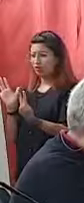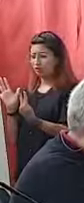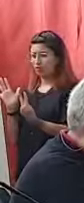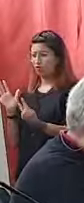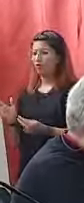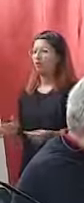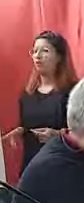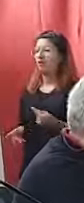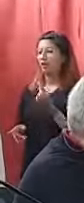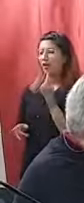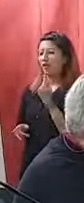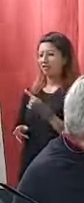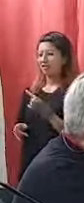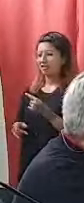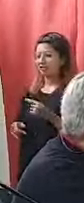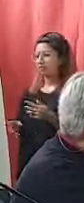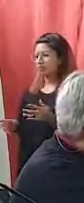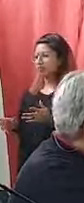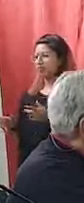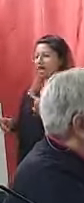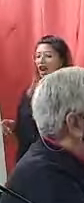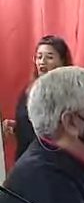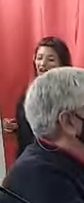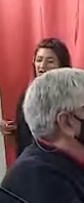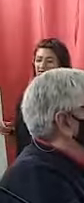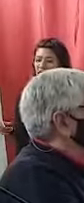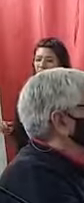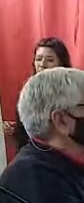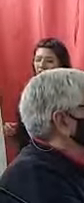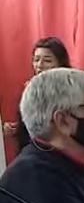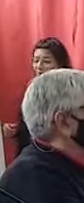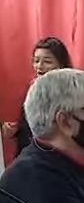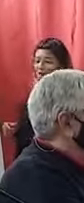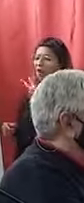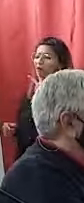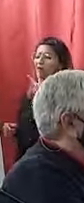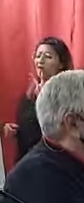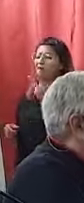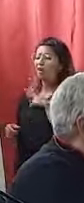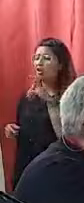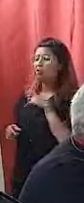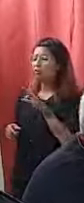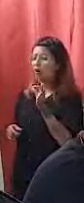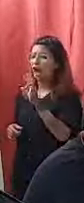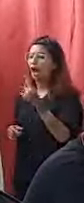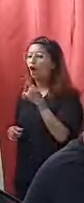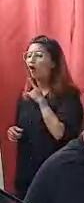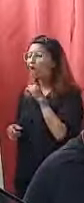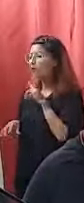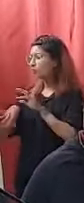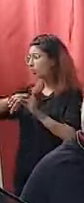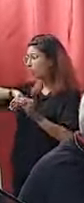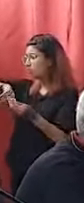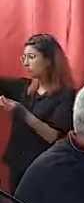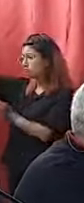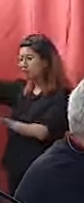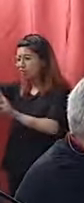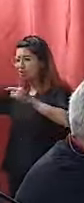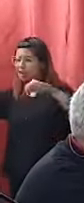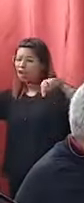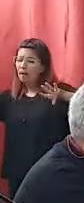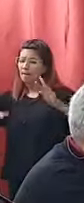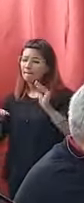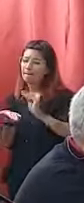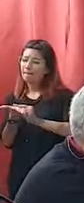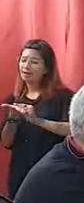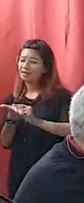origen desechando los residuos inorgánicos a los correspondientes puntos limpios de acopio. Los residuos orgánicos los recolectará